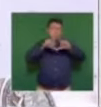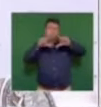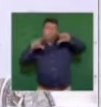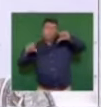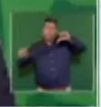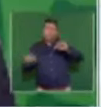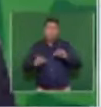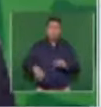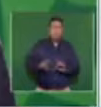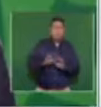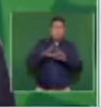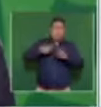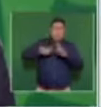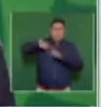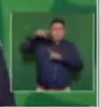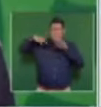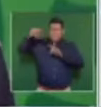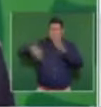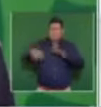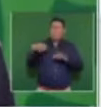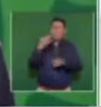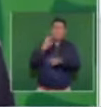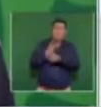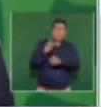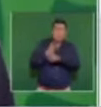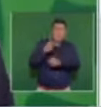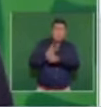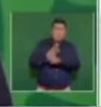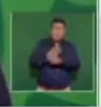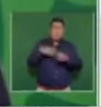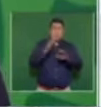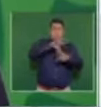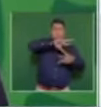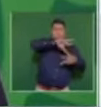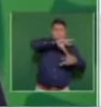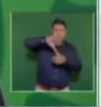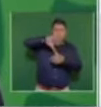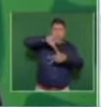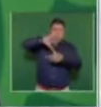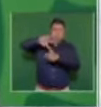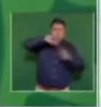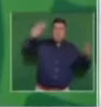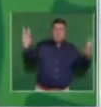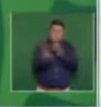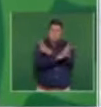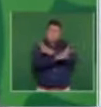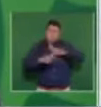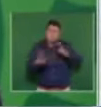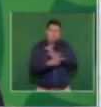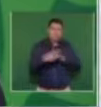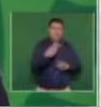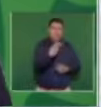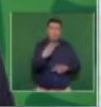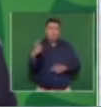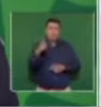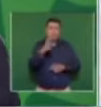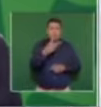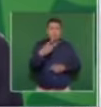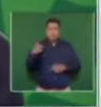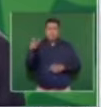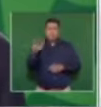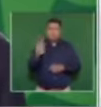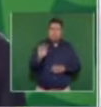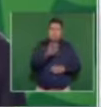seguridad, no es las pensiones. Esta administración de CFE, Carlos, no ha logrado hacer una sola